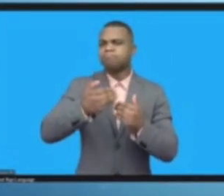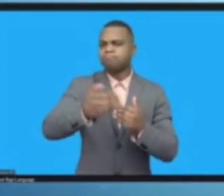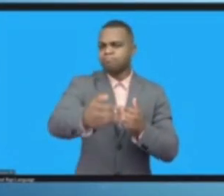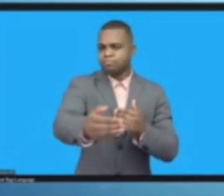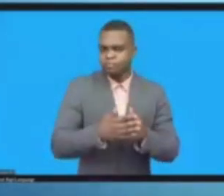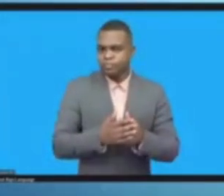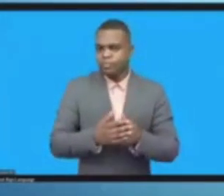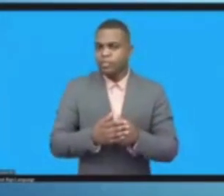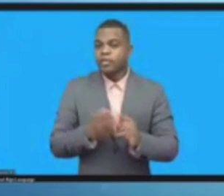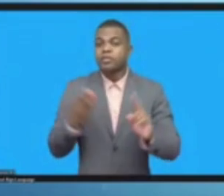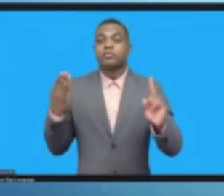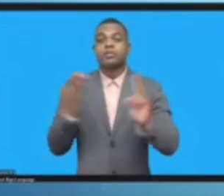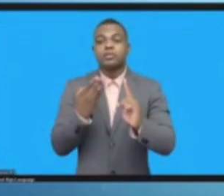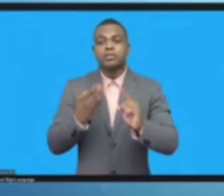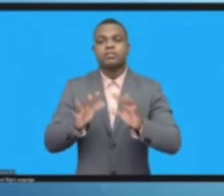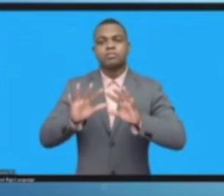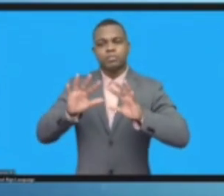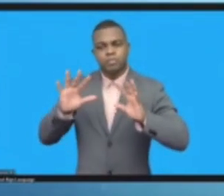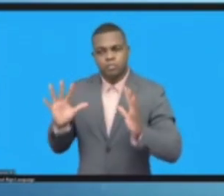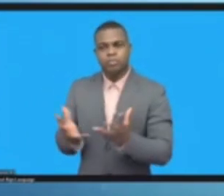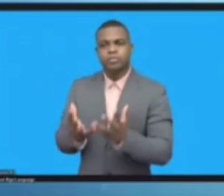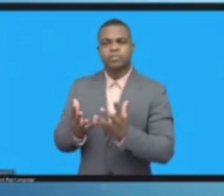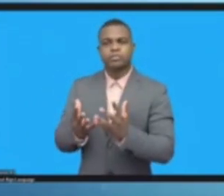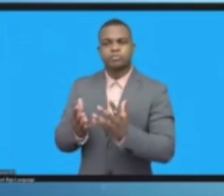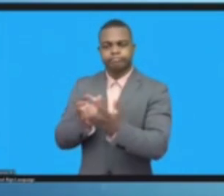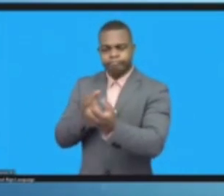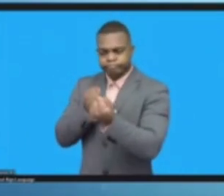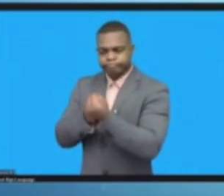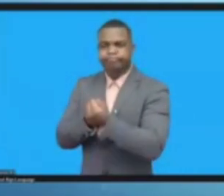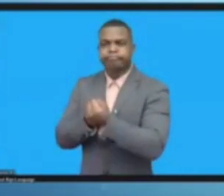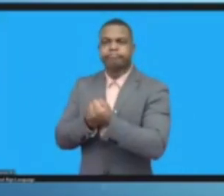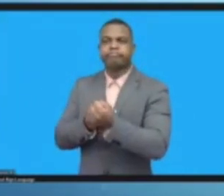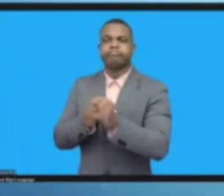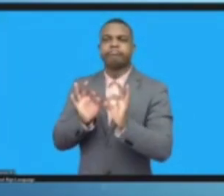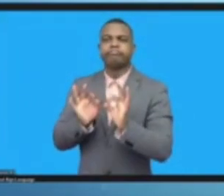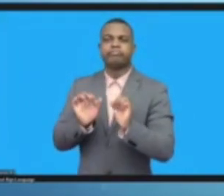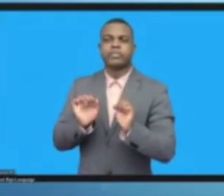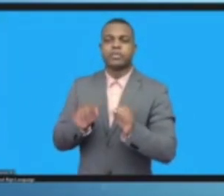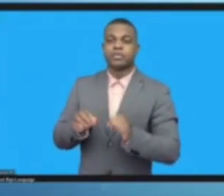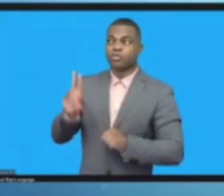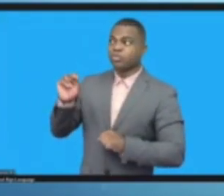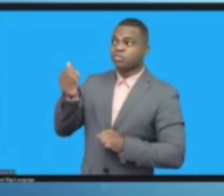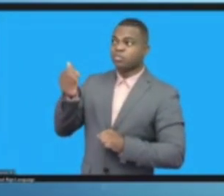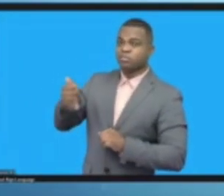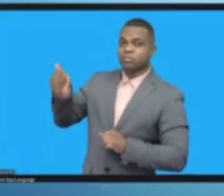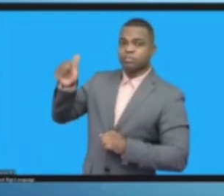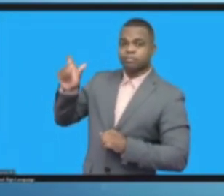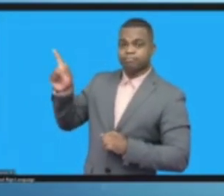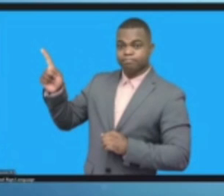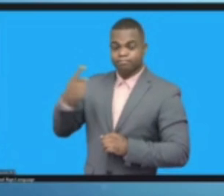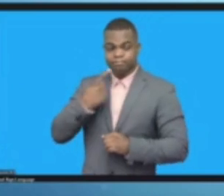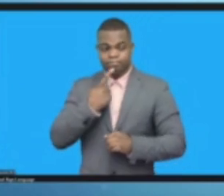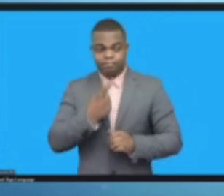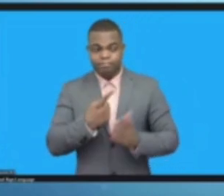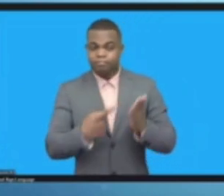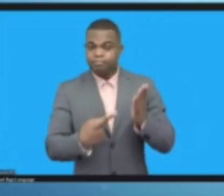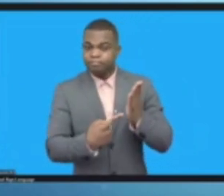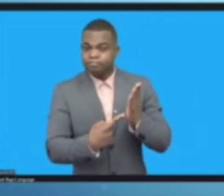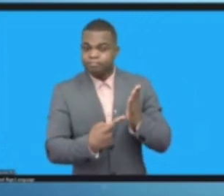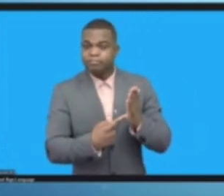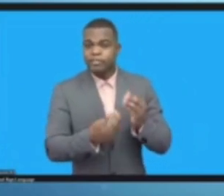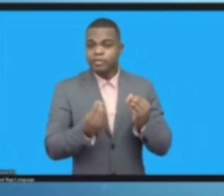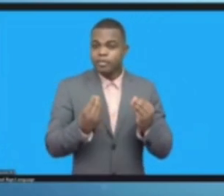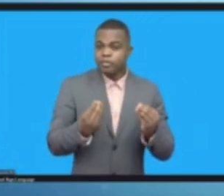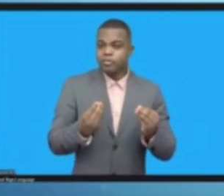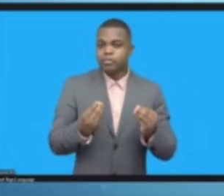del cital General el panel de líderes está comprometido a ofrecer ejemplos concretos de acciones que pueden mejorar la